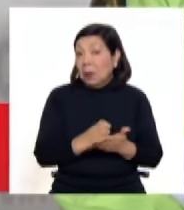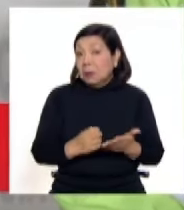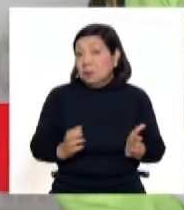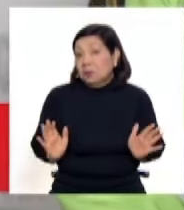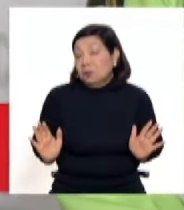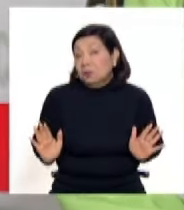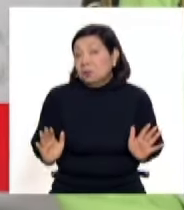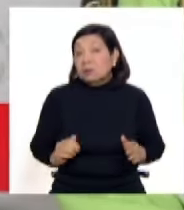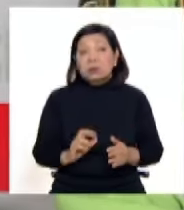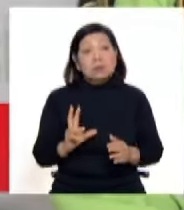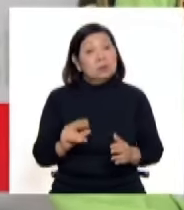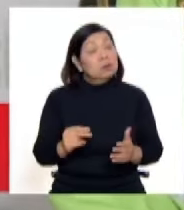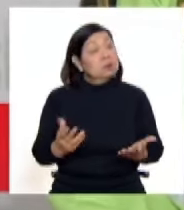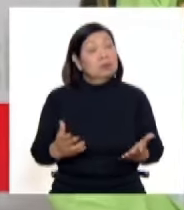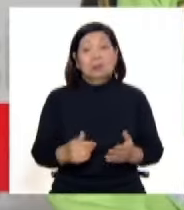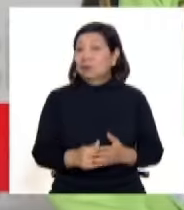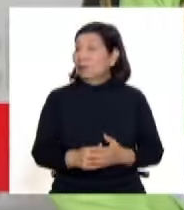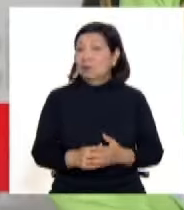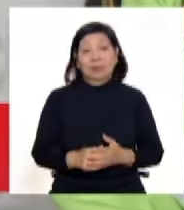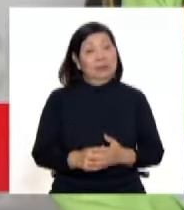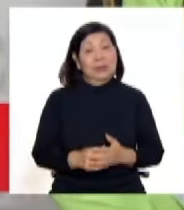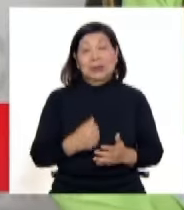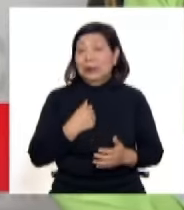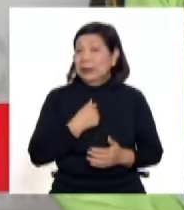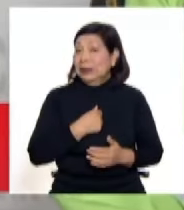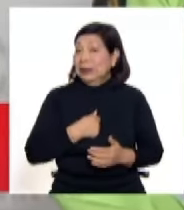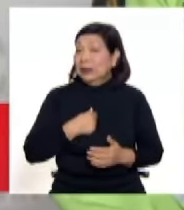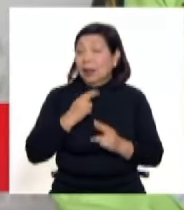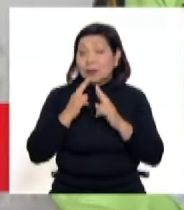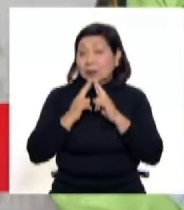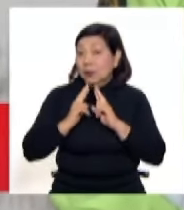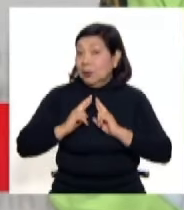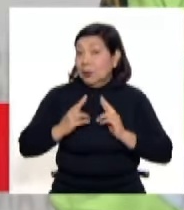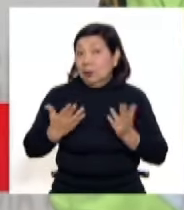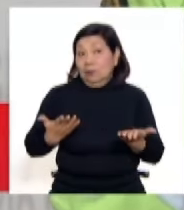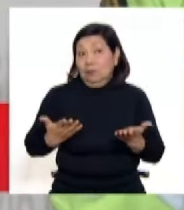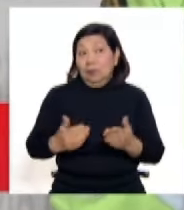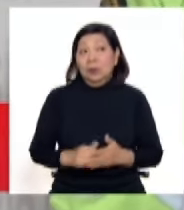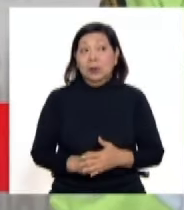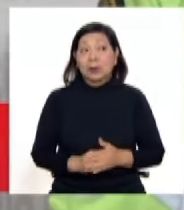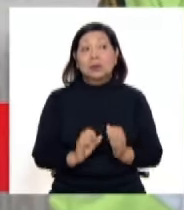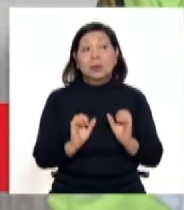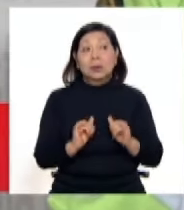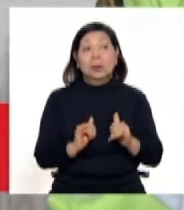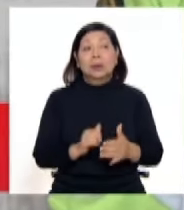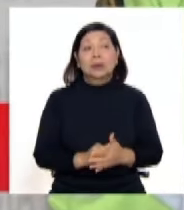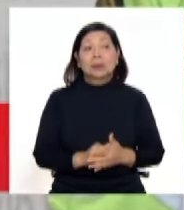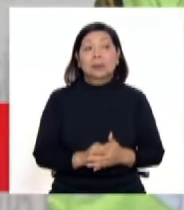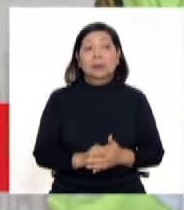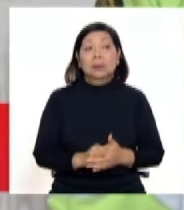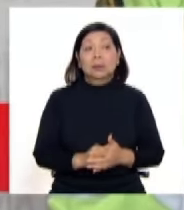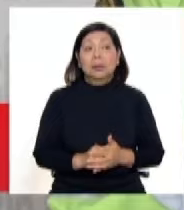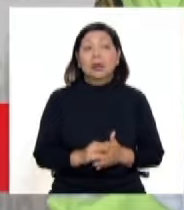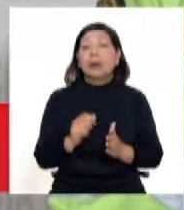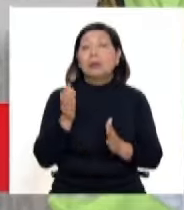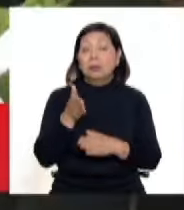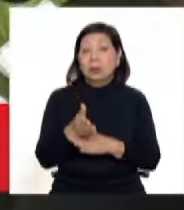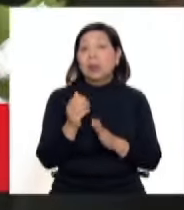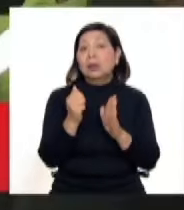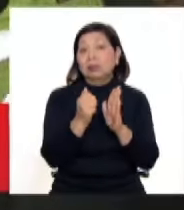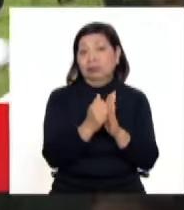finalmente no tenemos Lamentablemente una respuesta creo que lo único que nos quedará será ir a tocar la